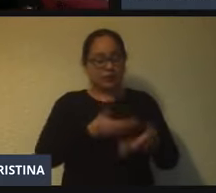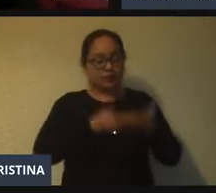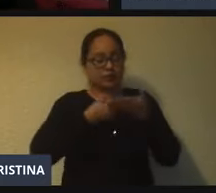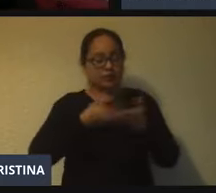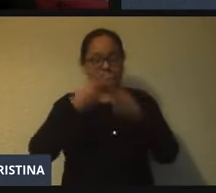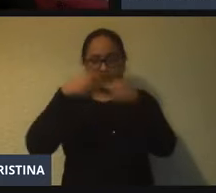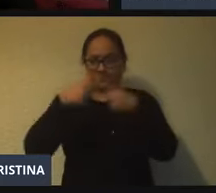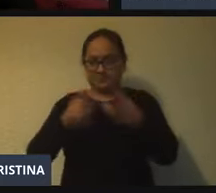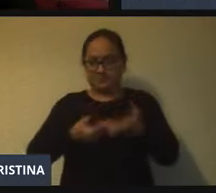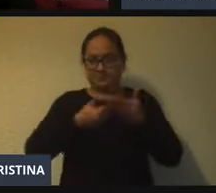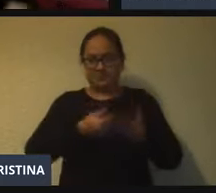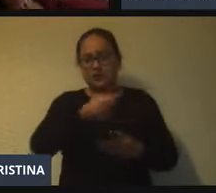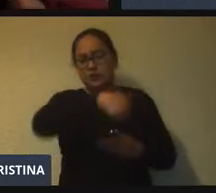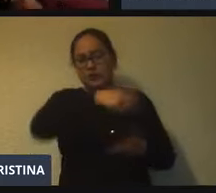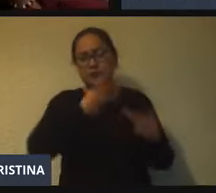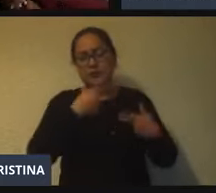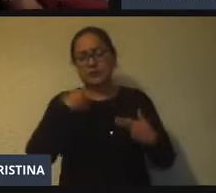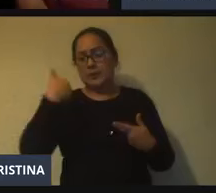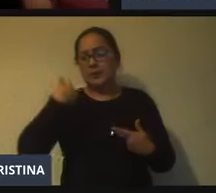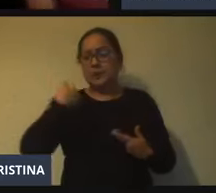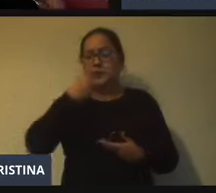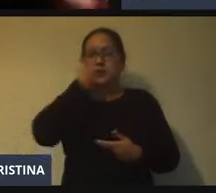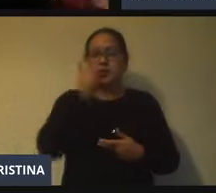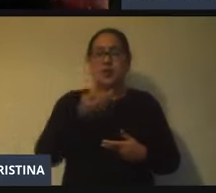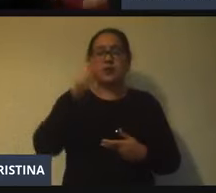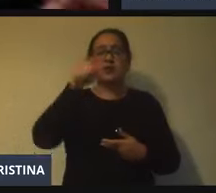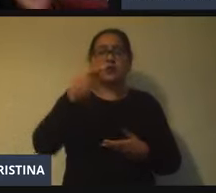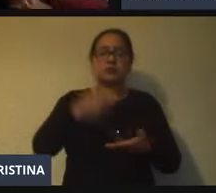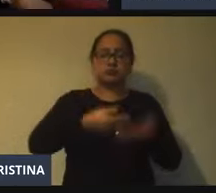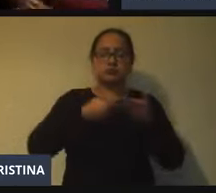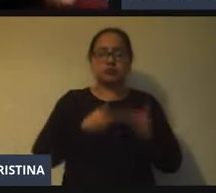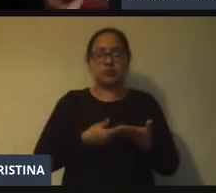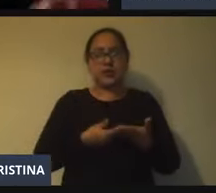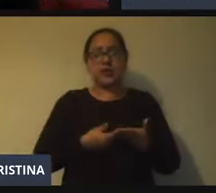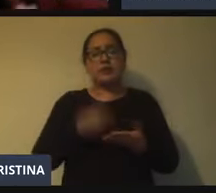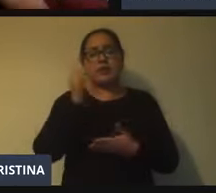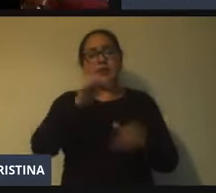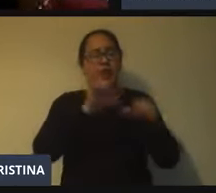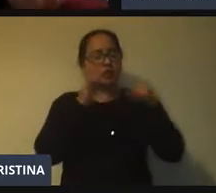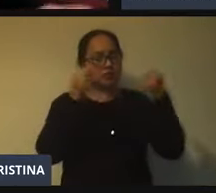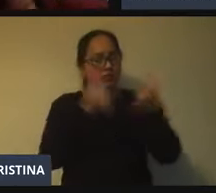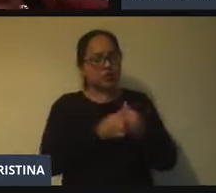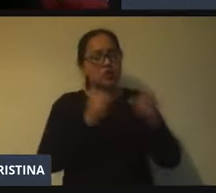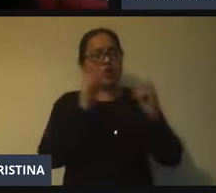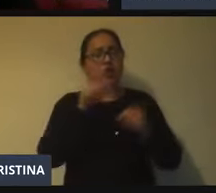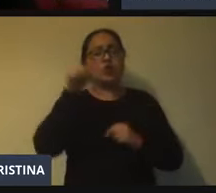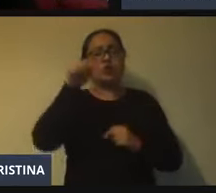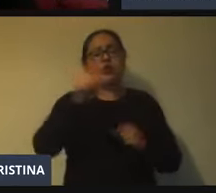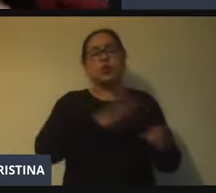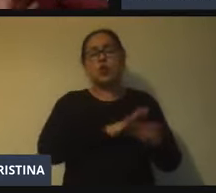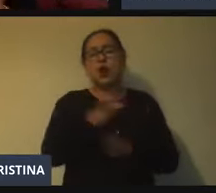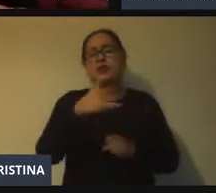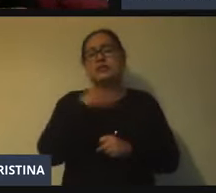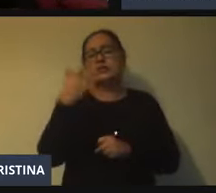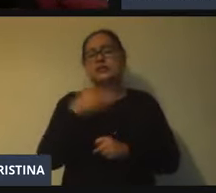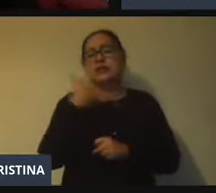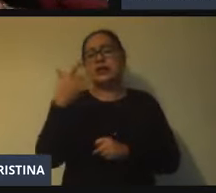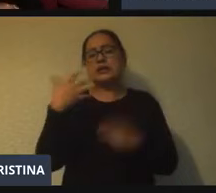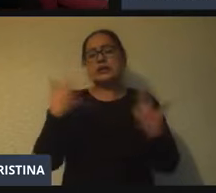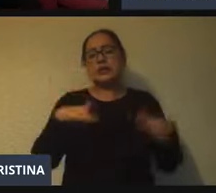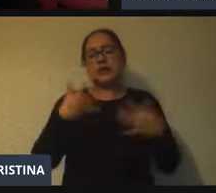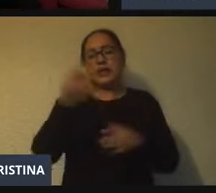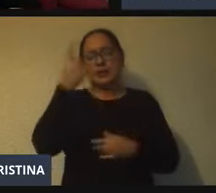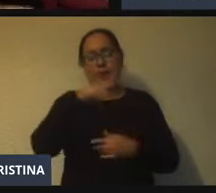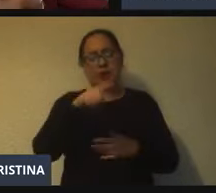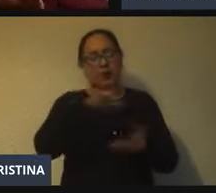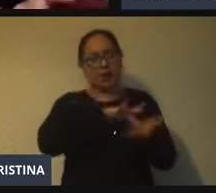que la audiencia pidió, sobre todo respecto de las asociaciones o la asociación que usted considere es viable